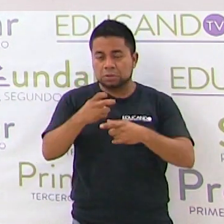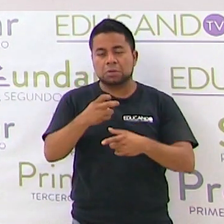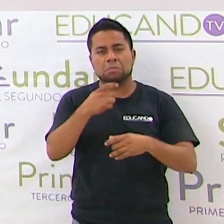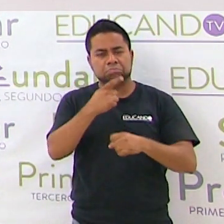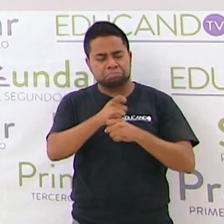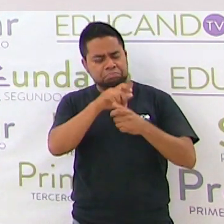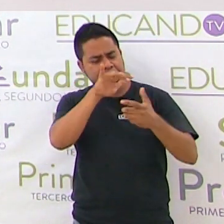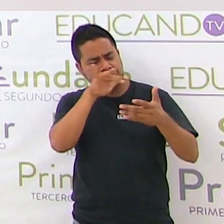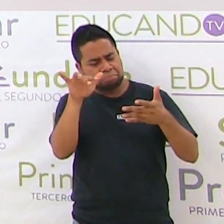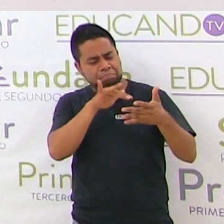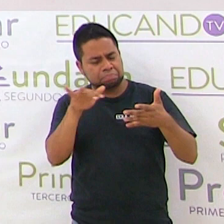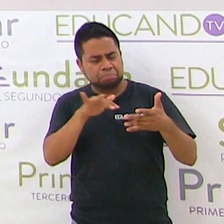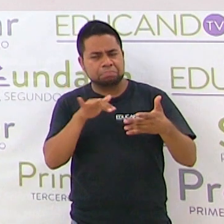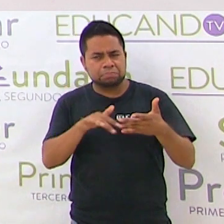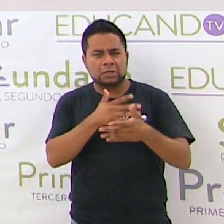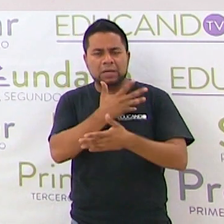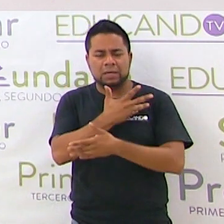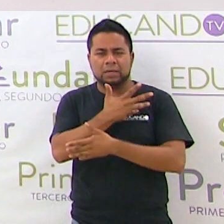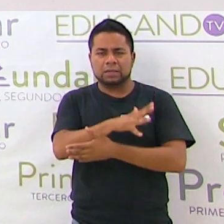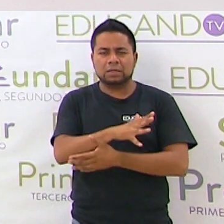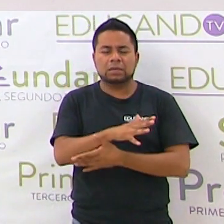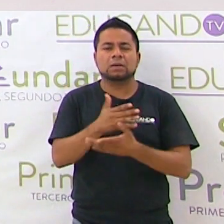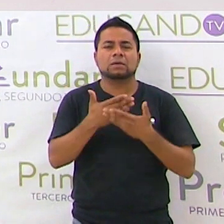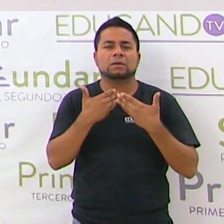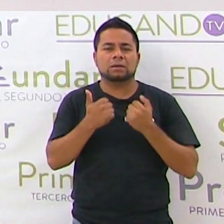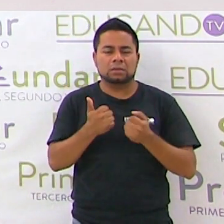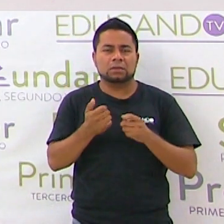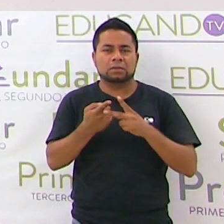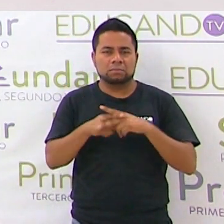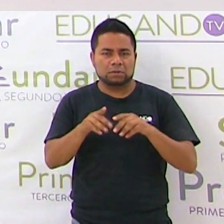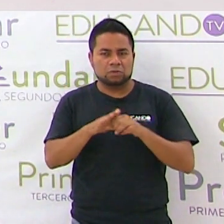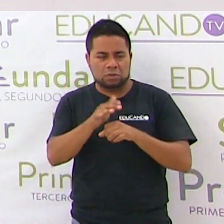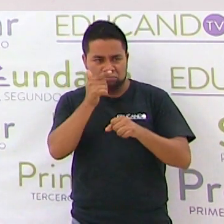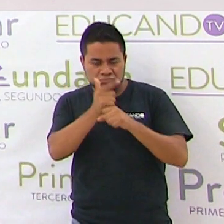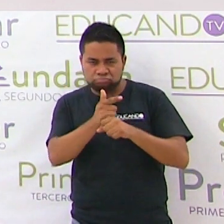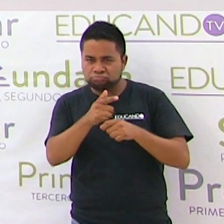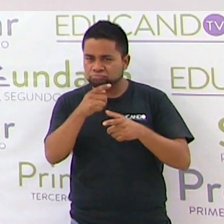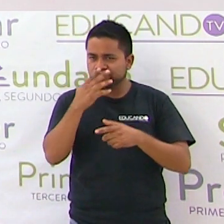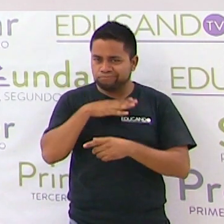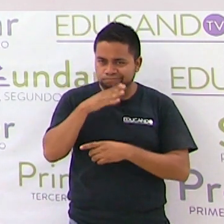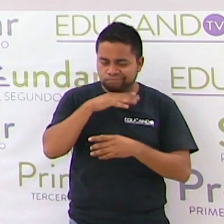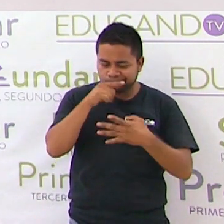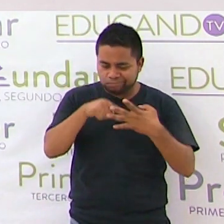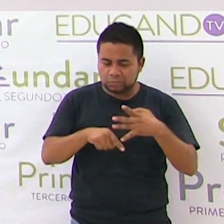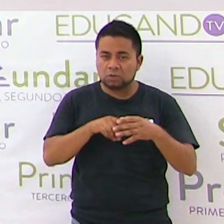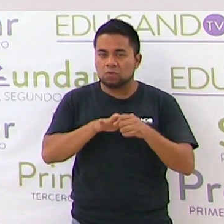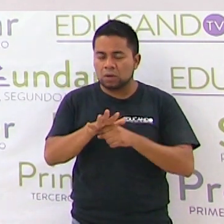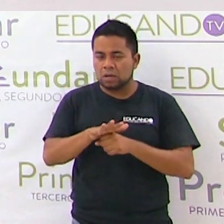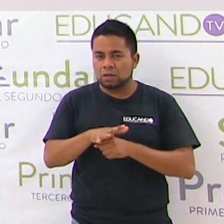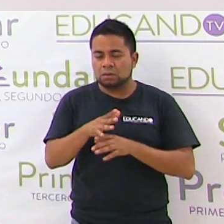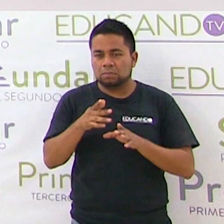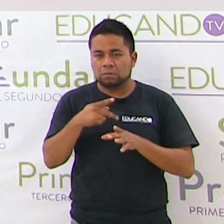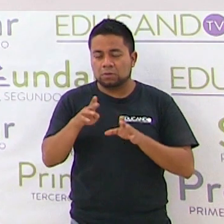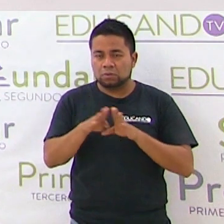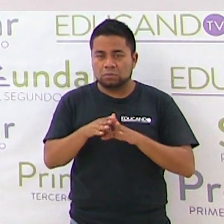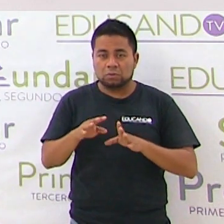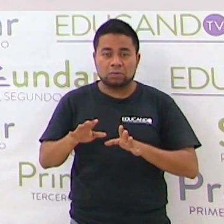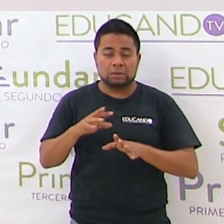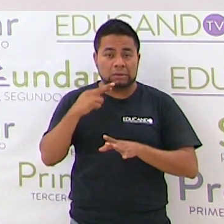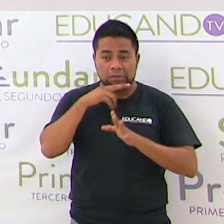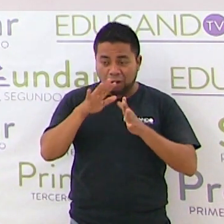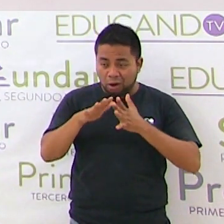que nosotros hagamos general, ya vamos a empezar a detectar algunos problemitas. Pero no inmediatamente empezar a